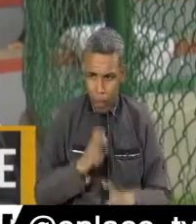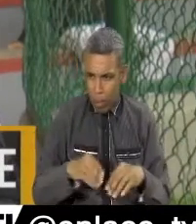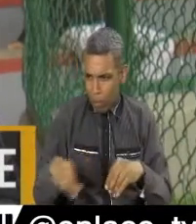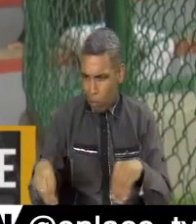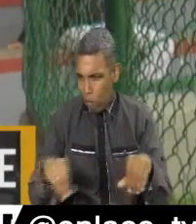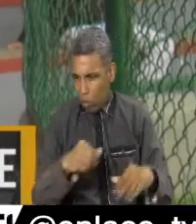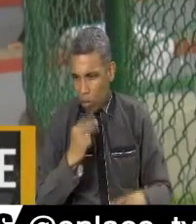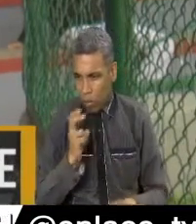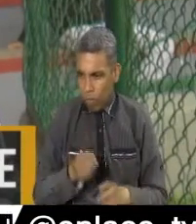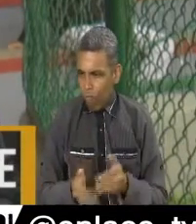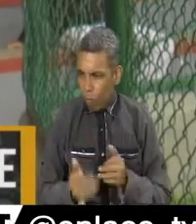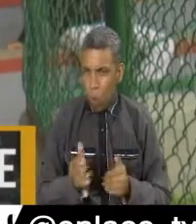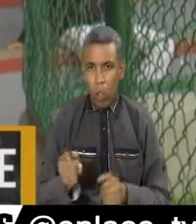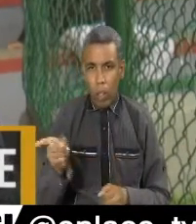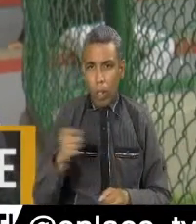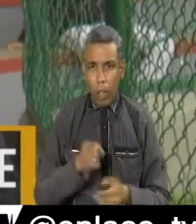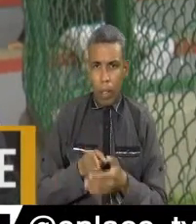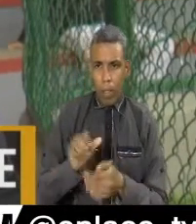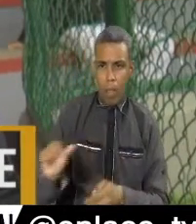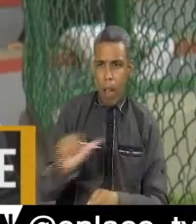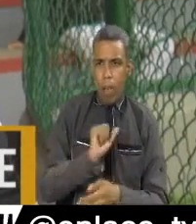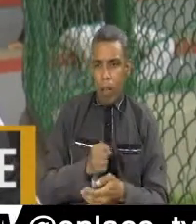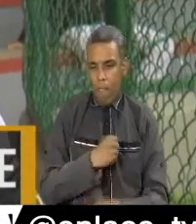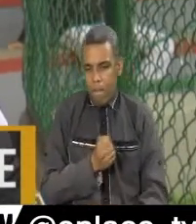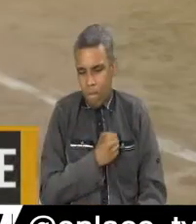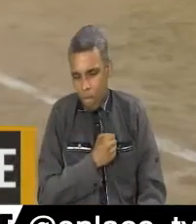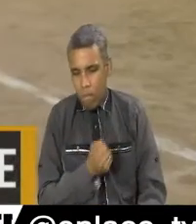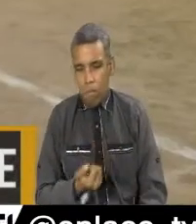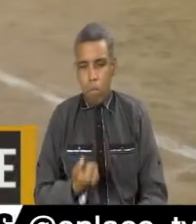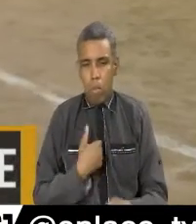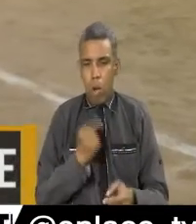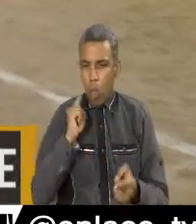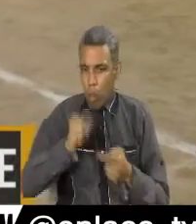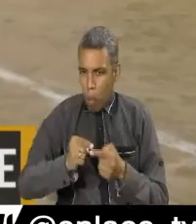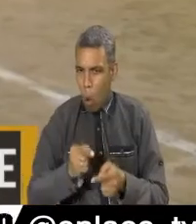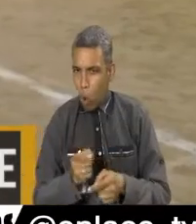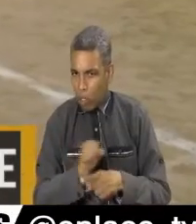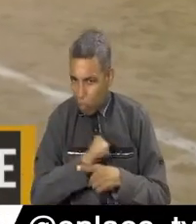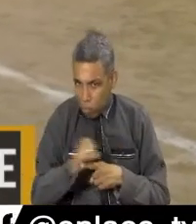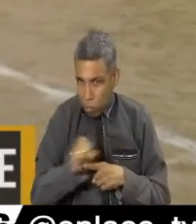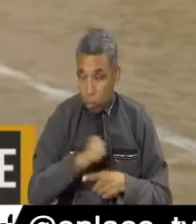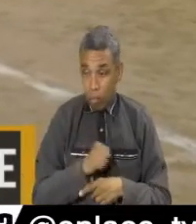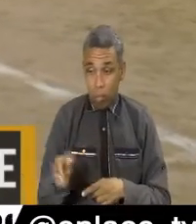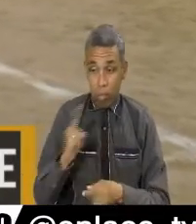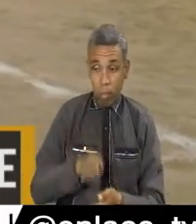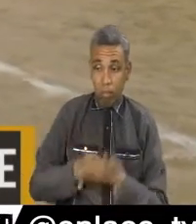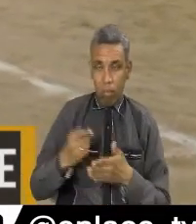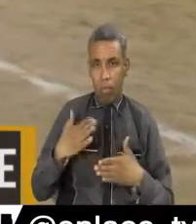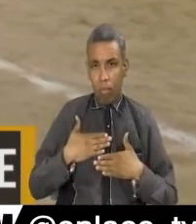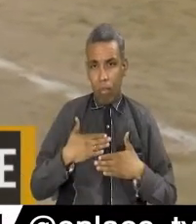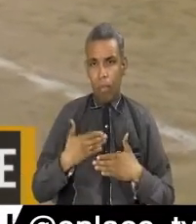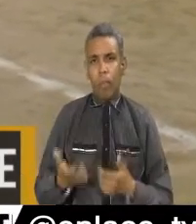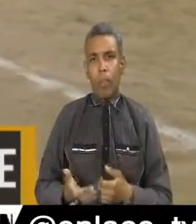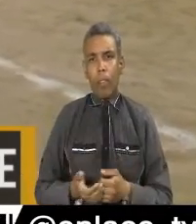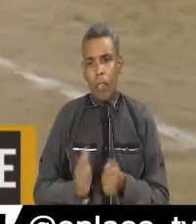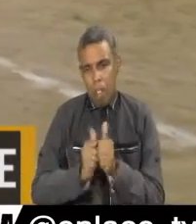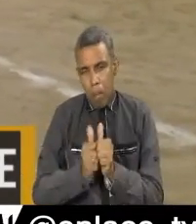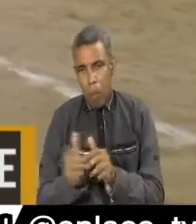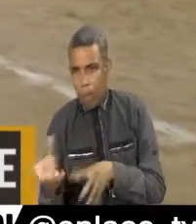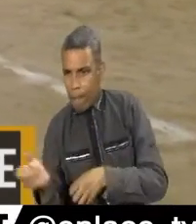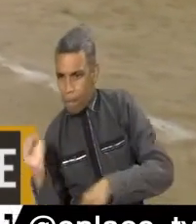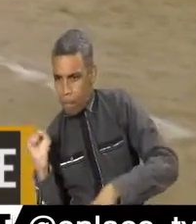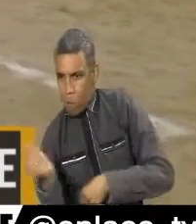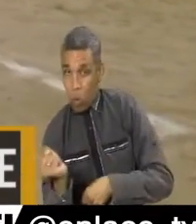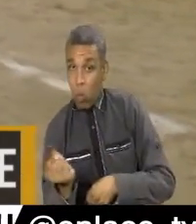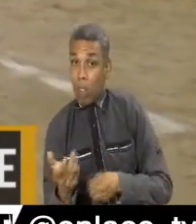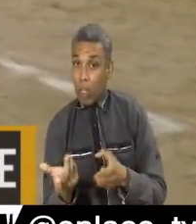de su deporte y han metido la ficha desde comienzo de año. Las expectativas es continuar aportándole al deporte de la pelota caliente